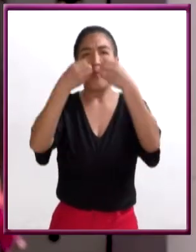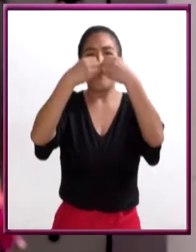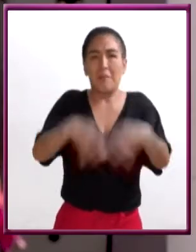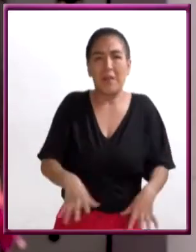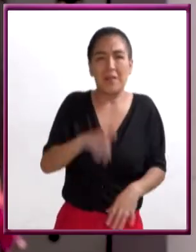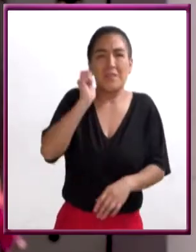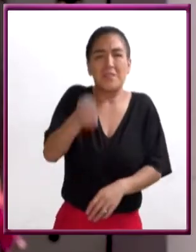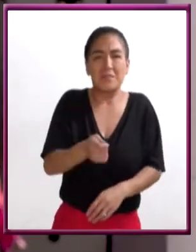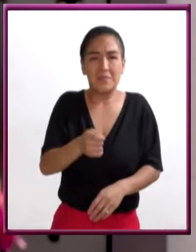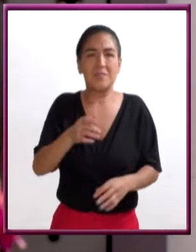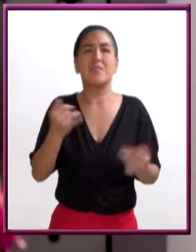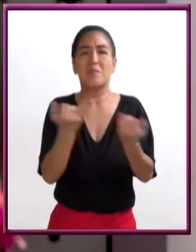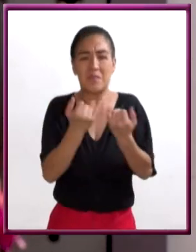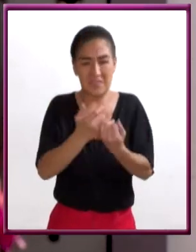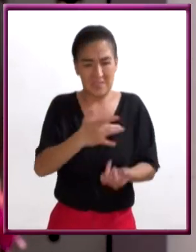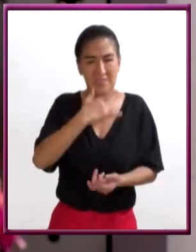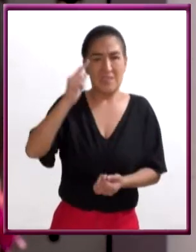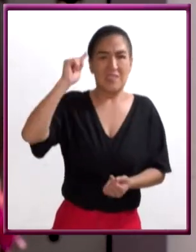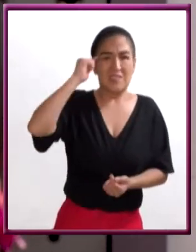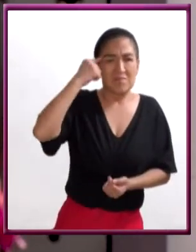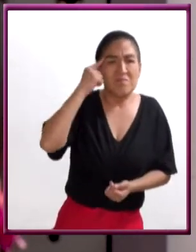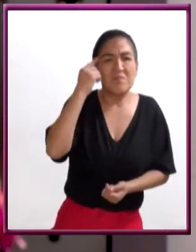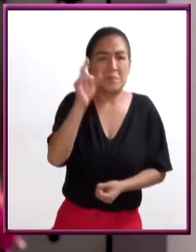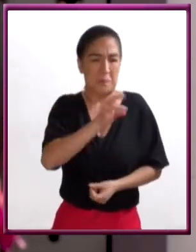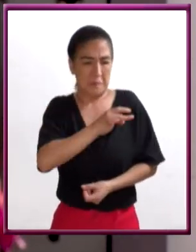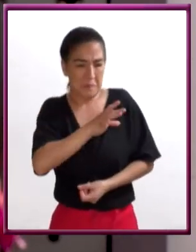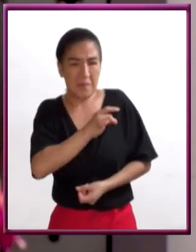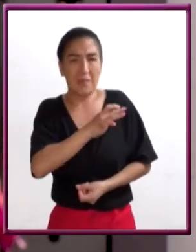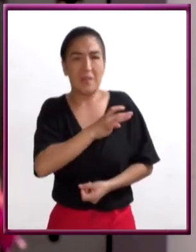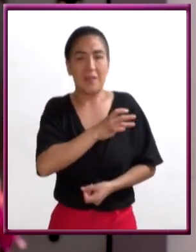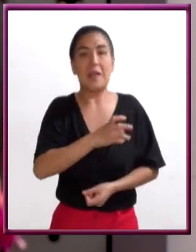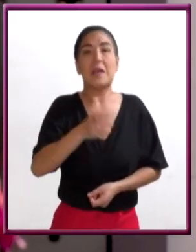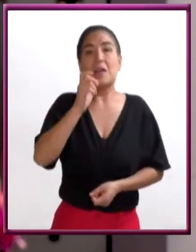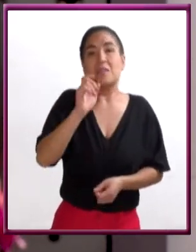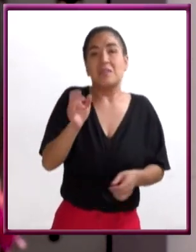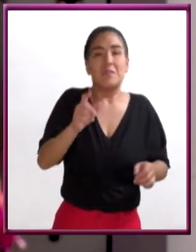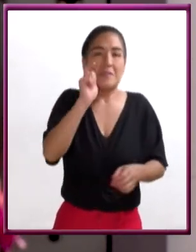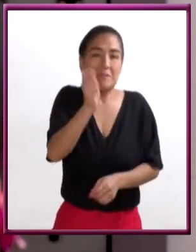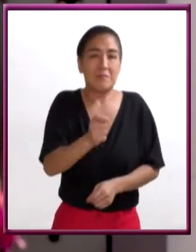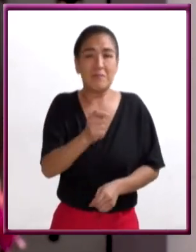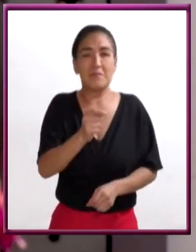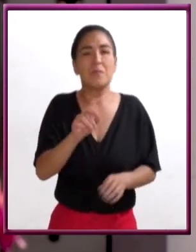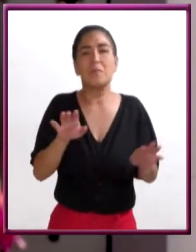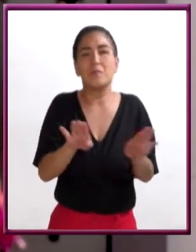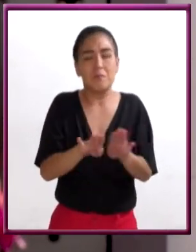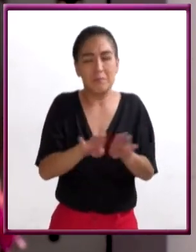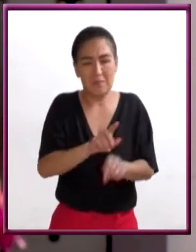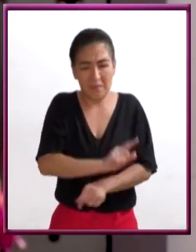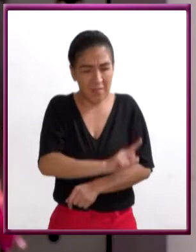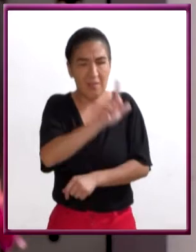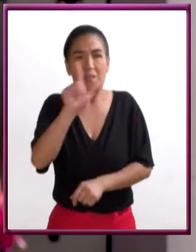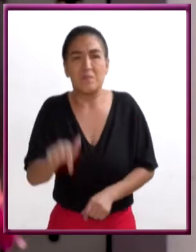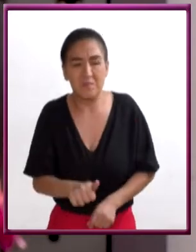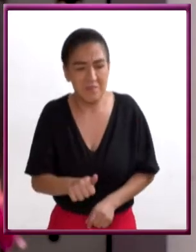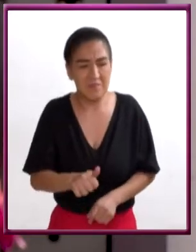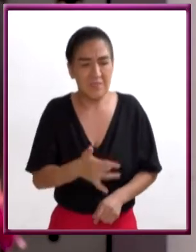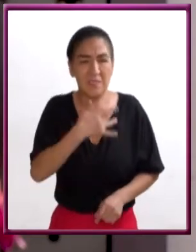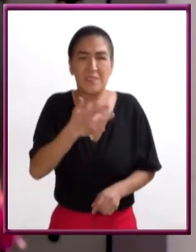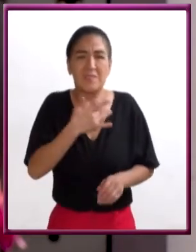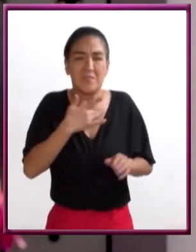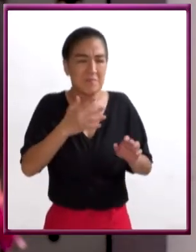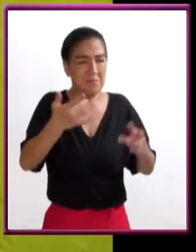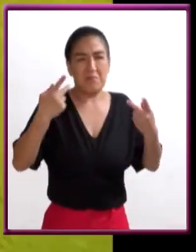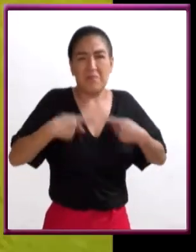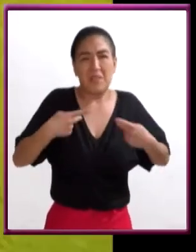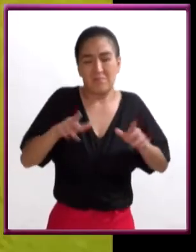Las personas se pueden sentir también enojadas y pueden tener miedo, ¿sí? En un segundo momento pueden experimentar